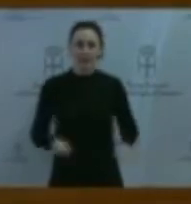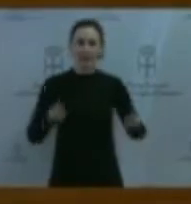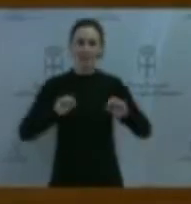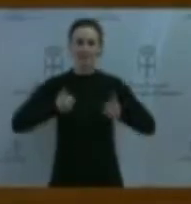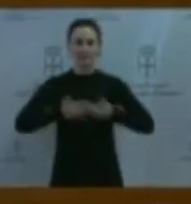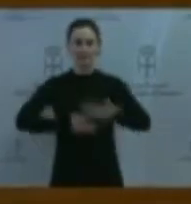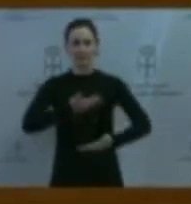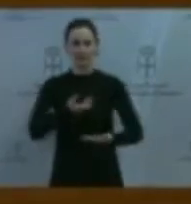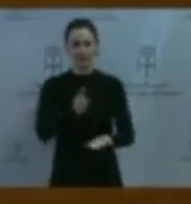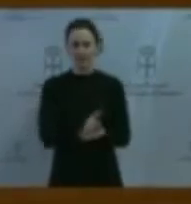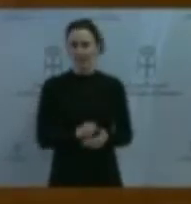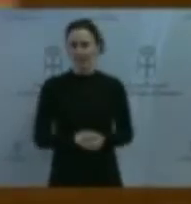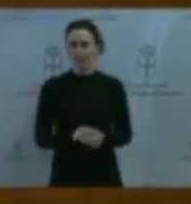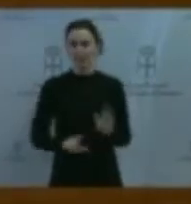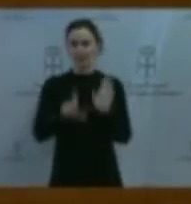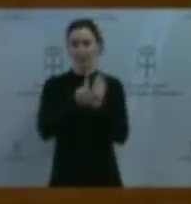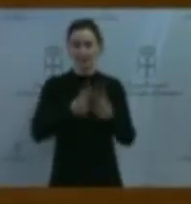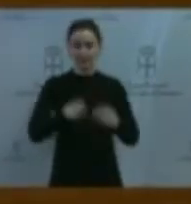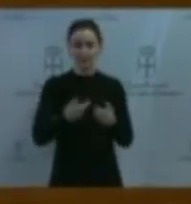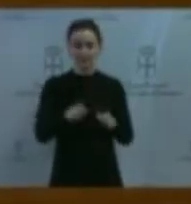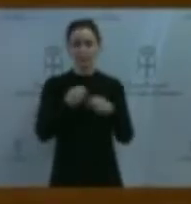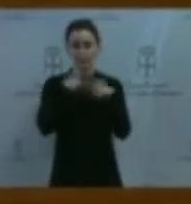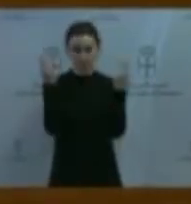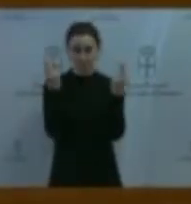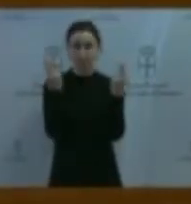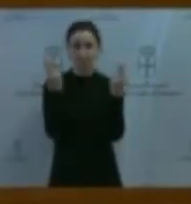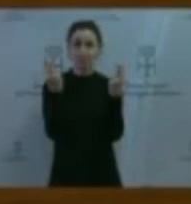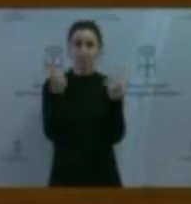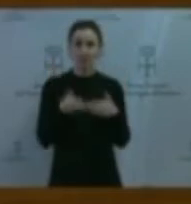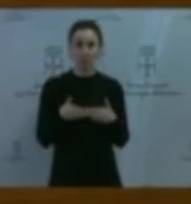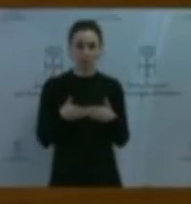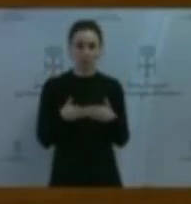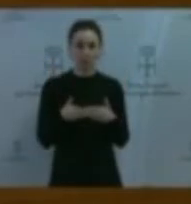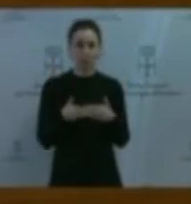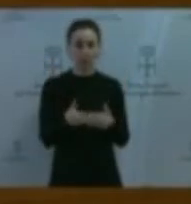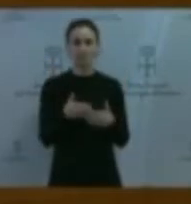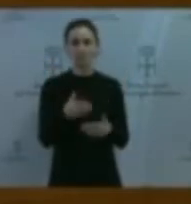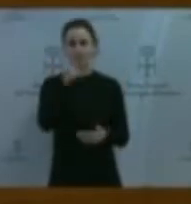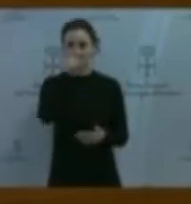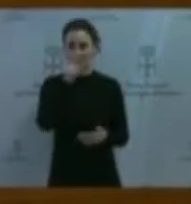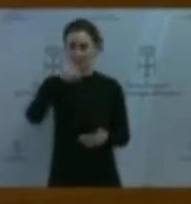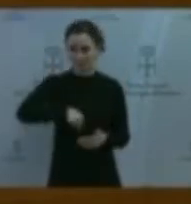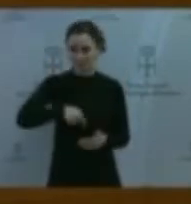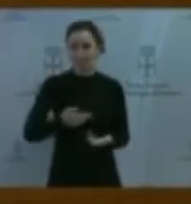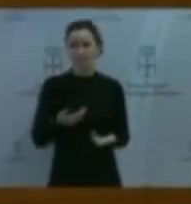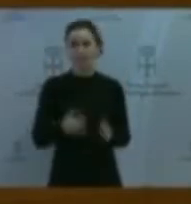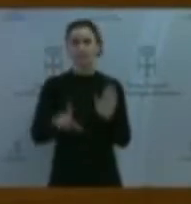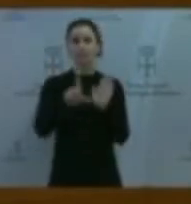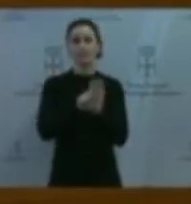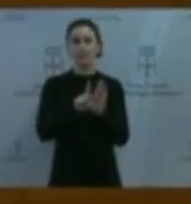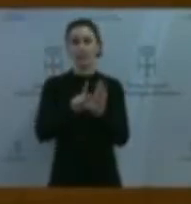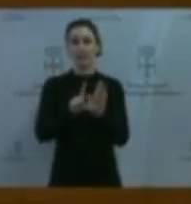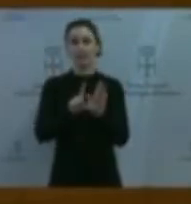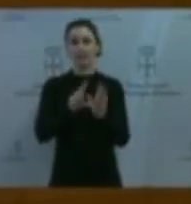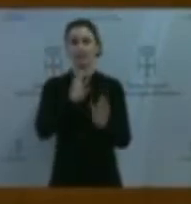Sector Público, bueno, se sigue retrasando, se había prometido ya para este año. La Ley Trans, necesitamos una ley de